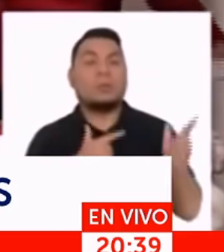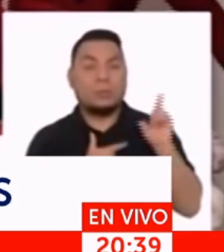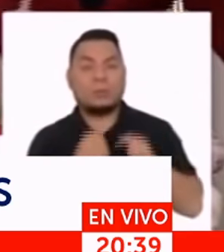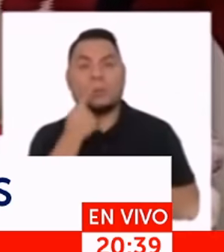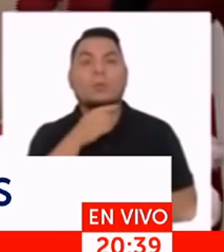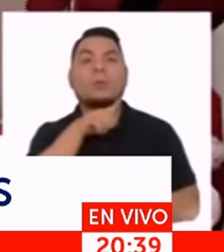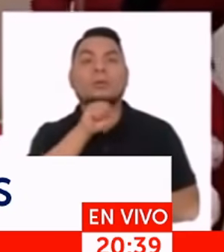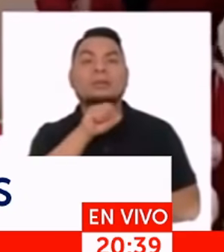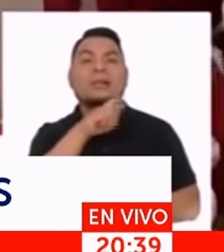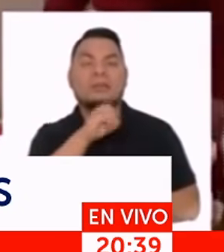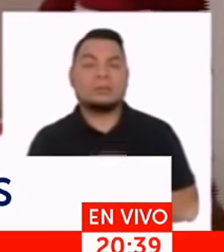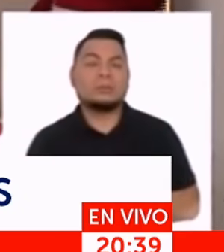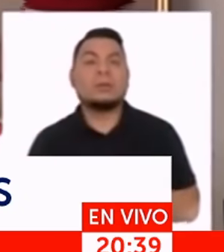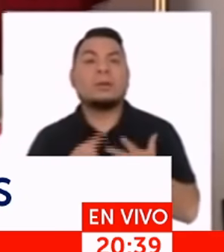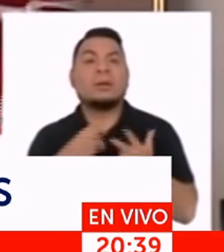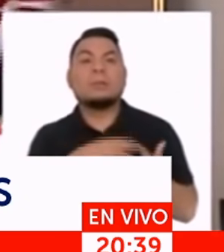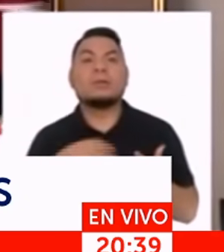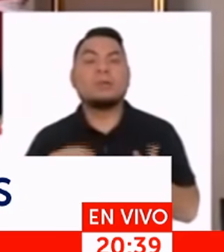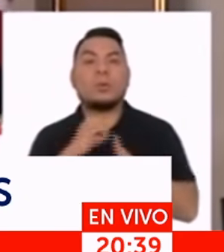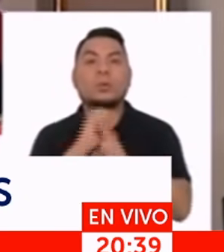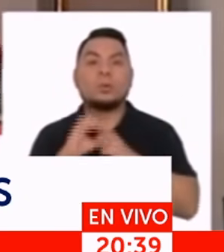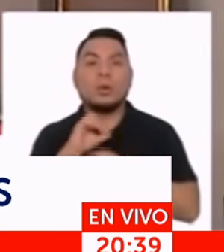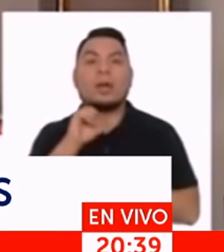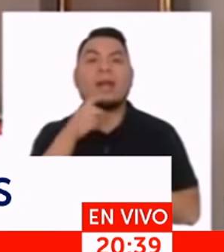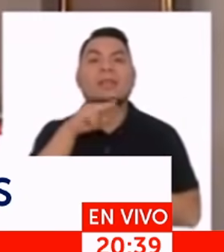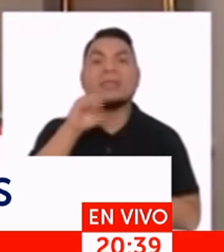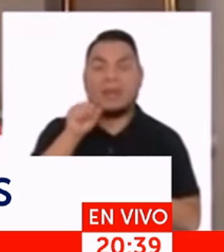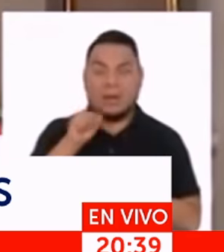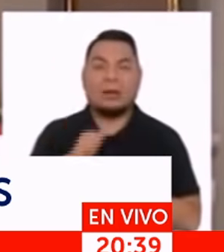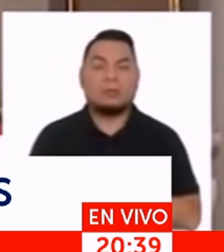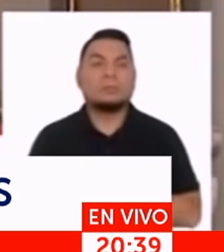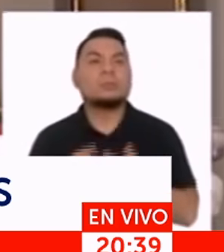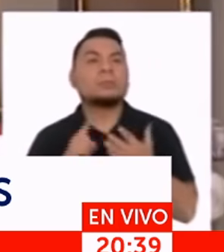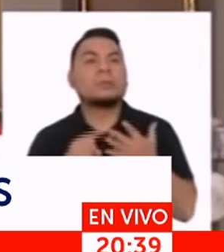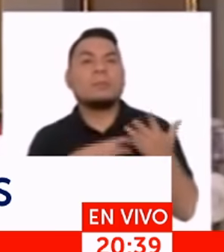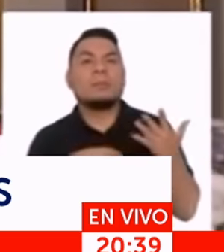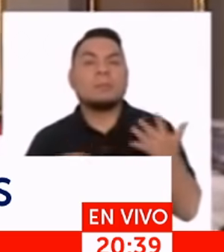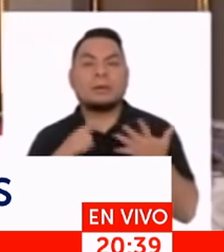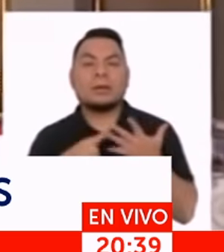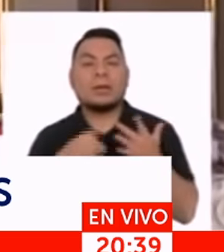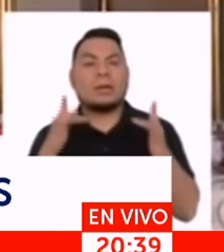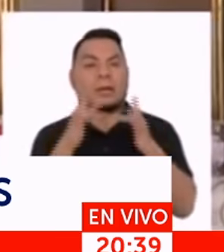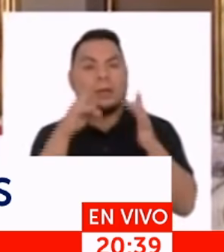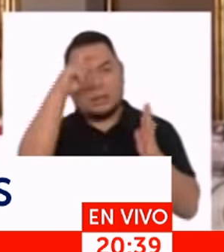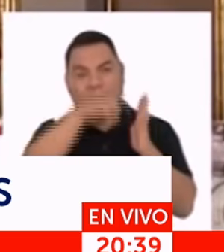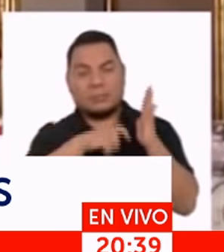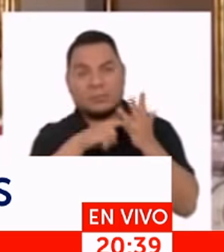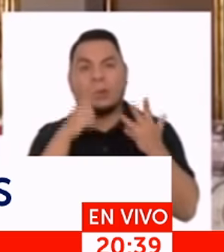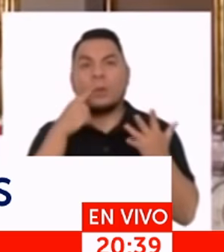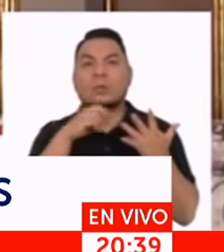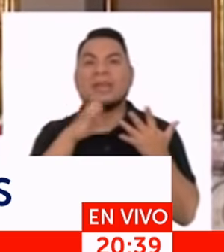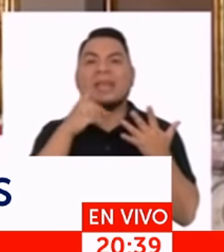En estos momentos los ministros de Estado abandonan ya el Salón Dorado de Palacio de Gobierno. Ellos van a